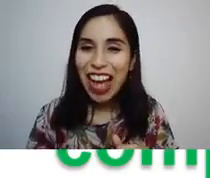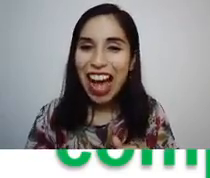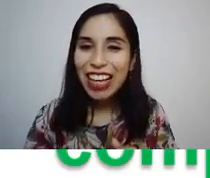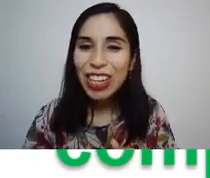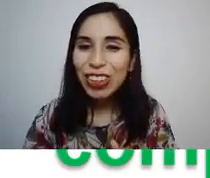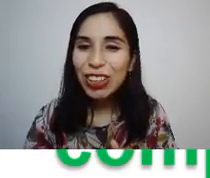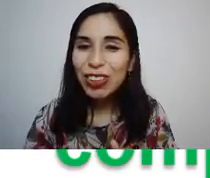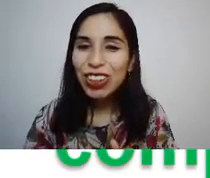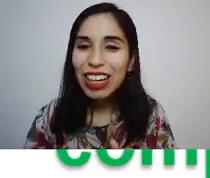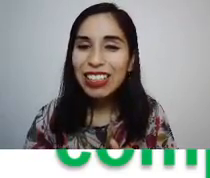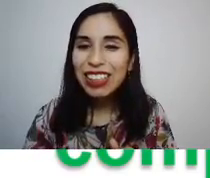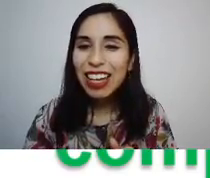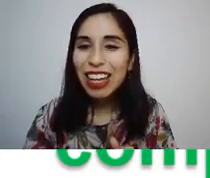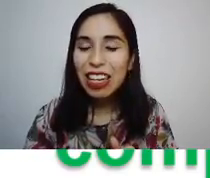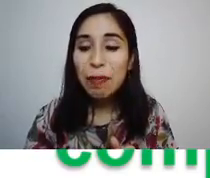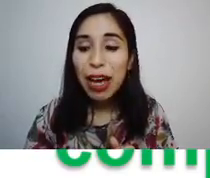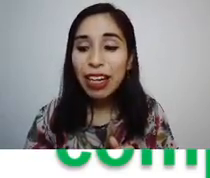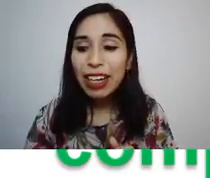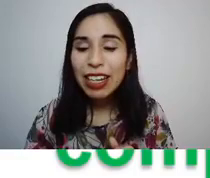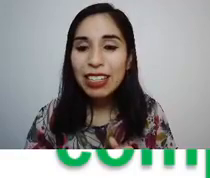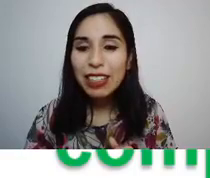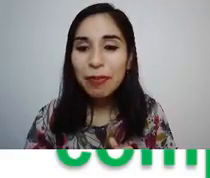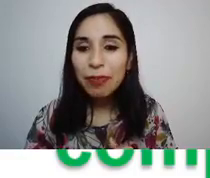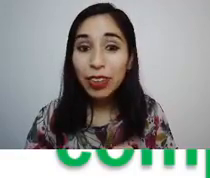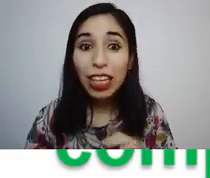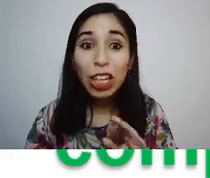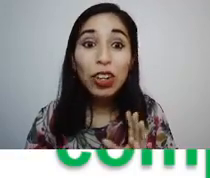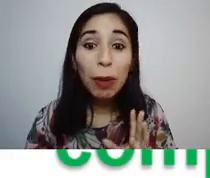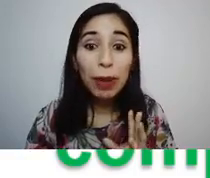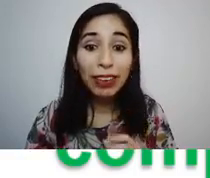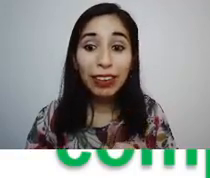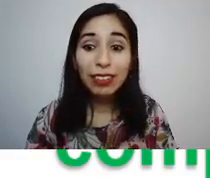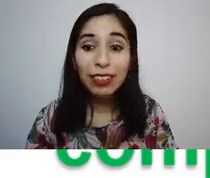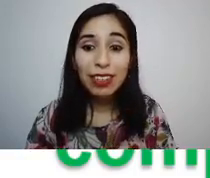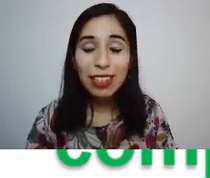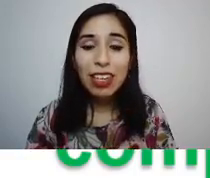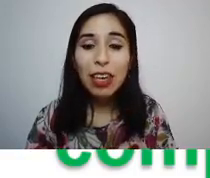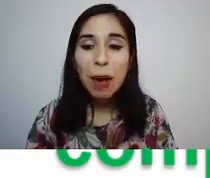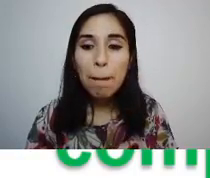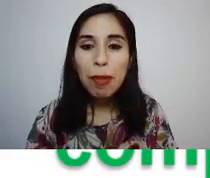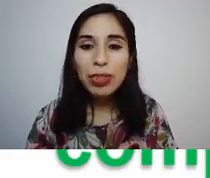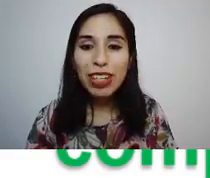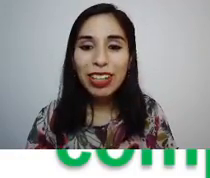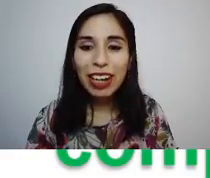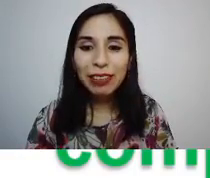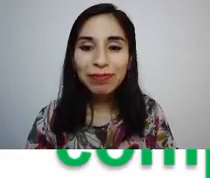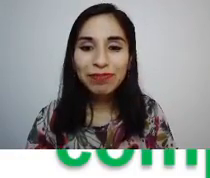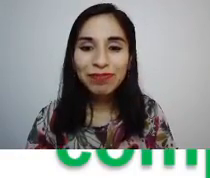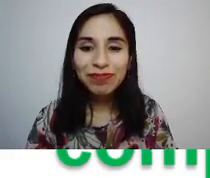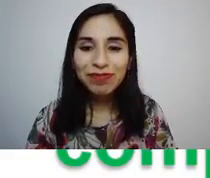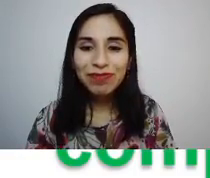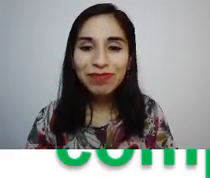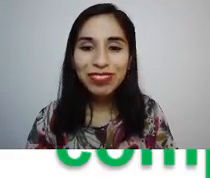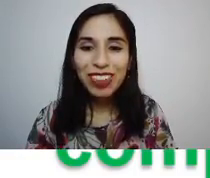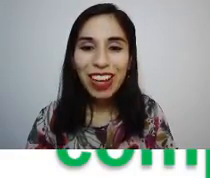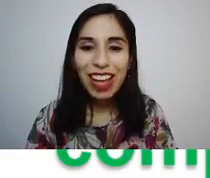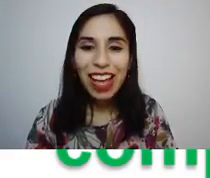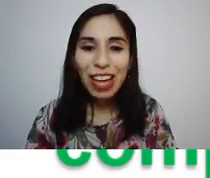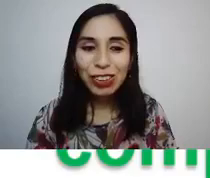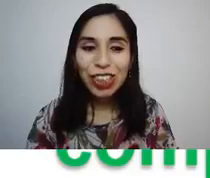aquí yo tengo tres imágenes que quiero que aprendan si vamos a girar